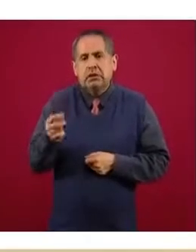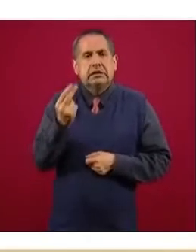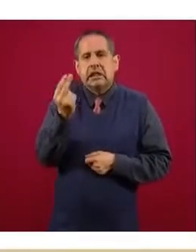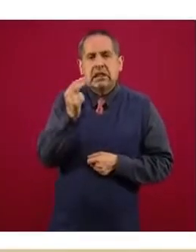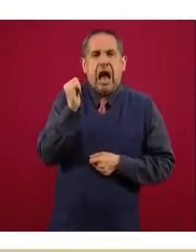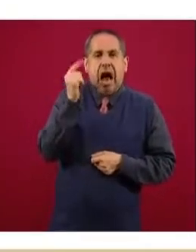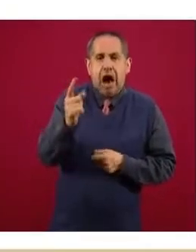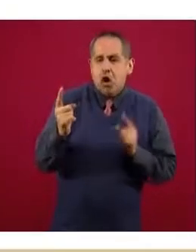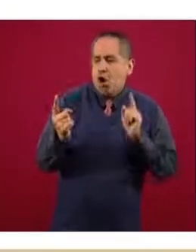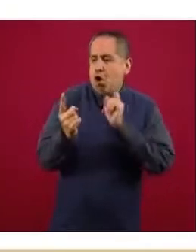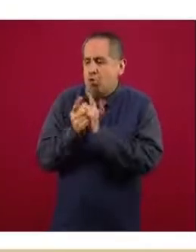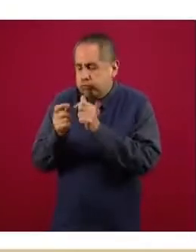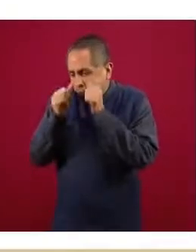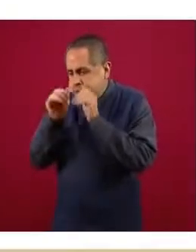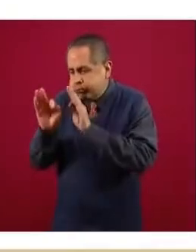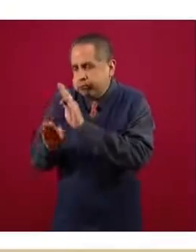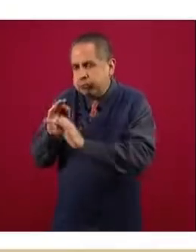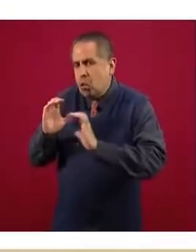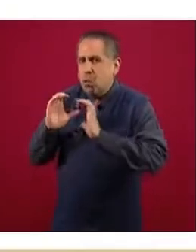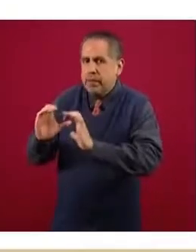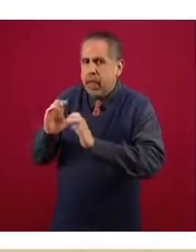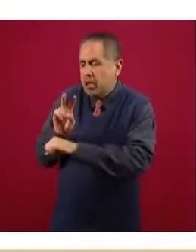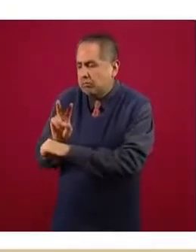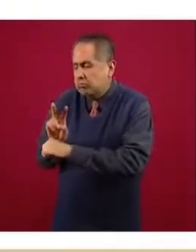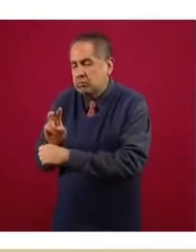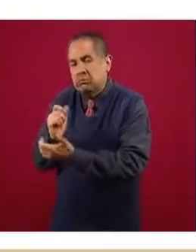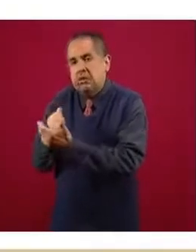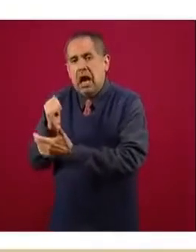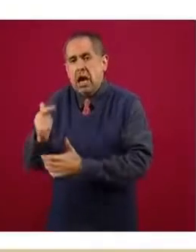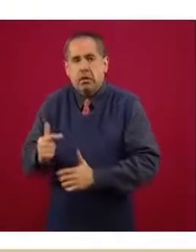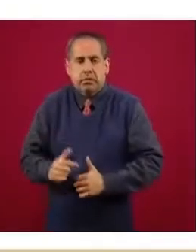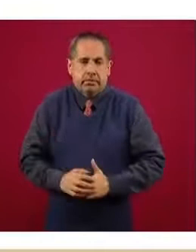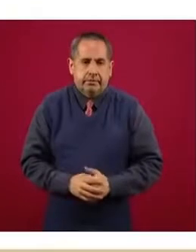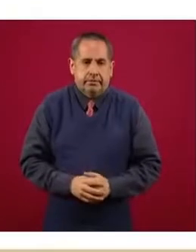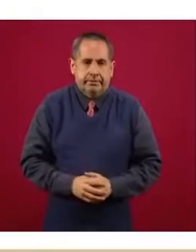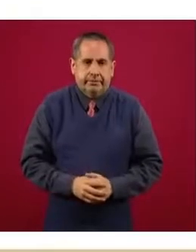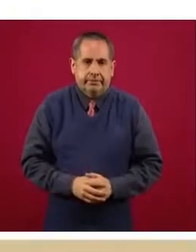algún tipo de cuidado. La que sigue.